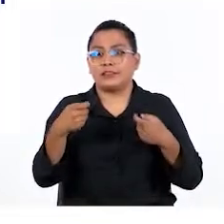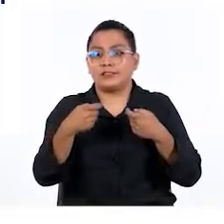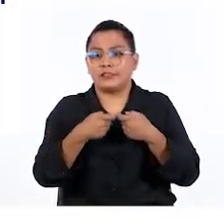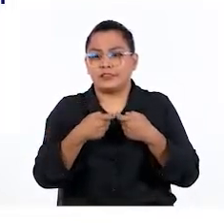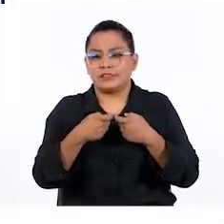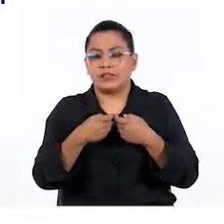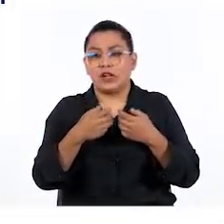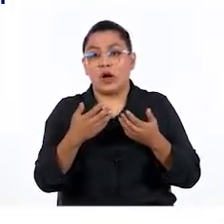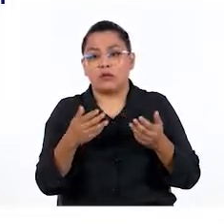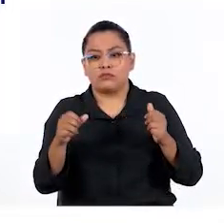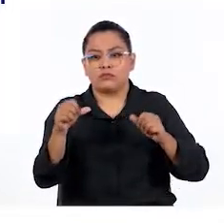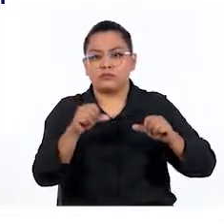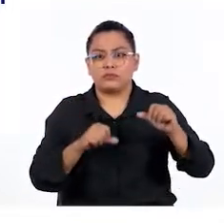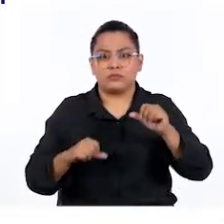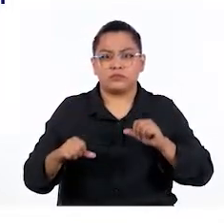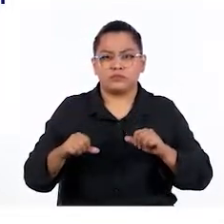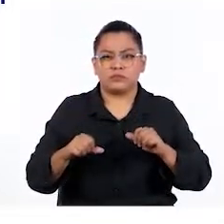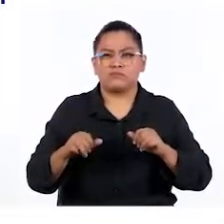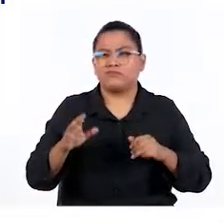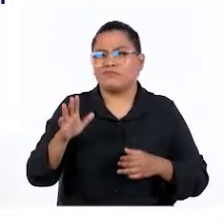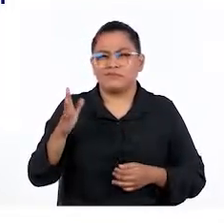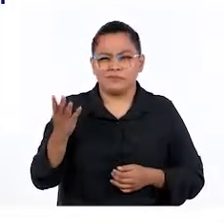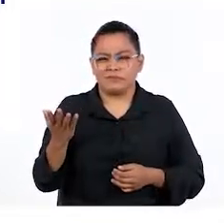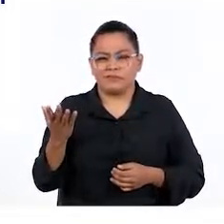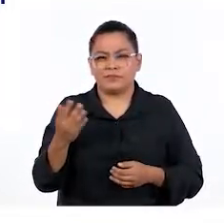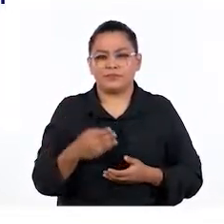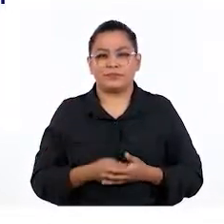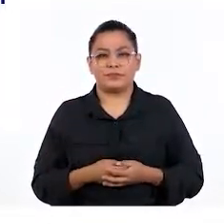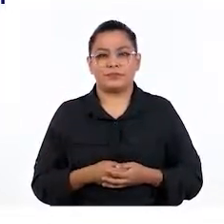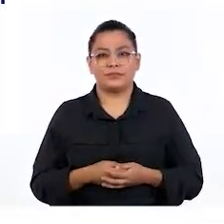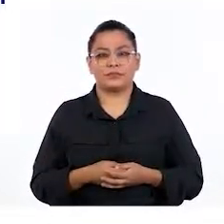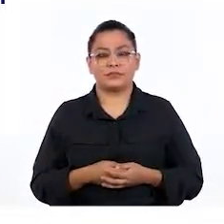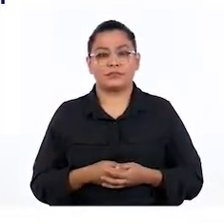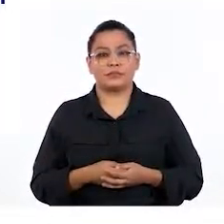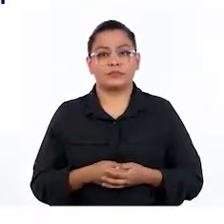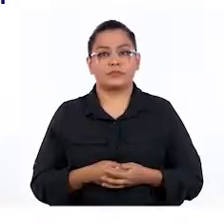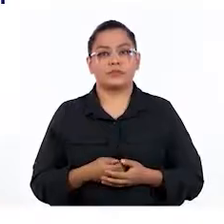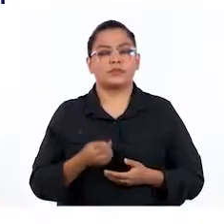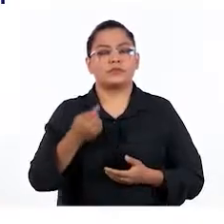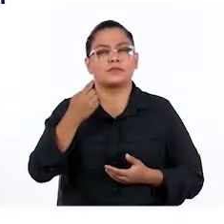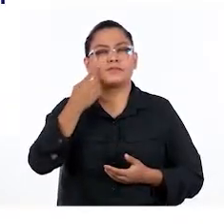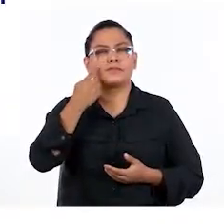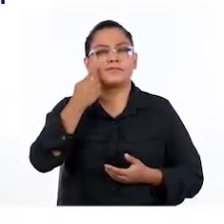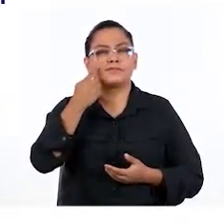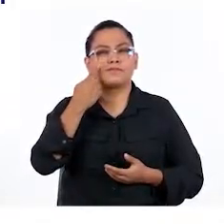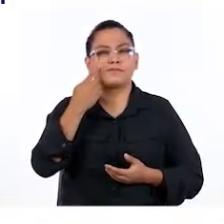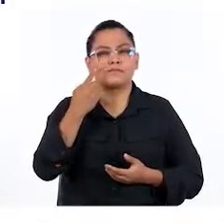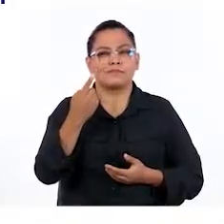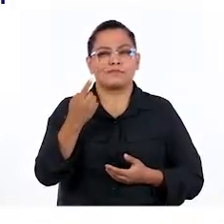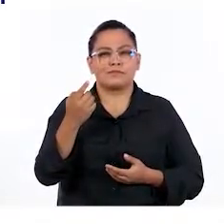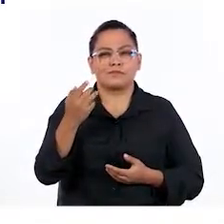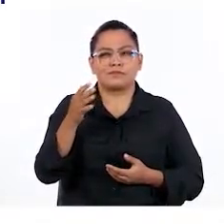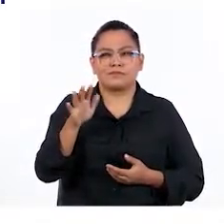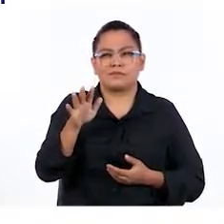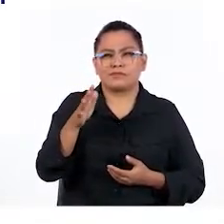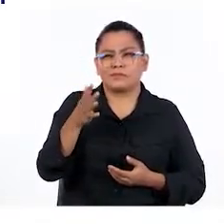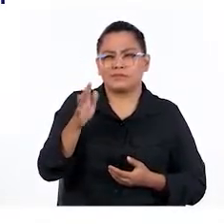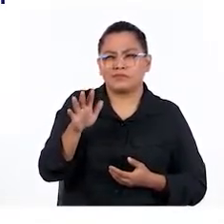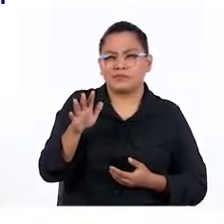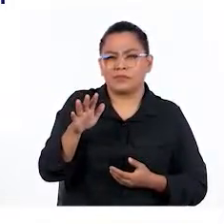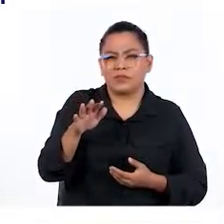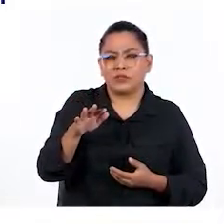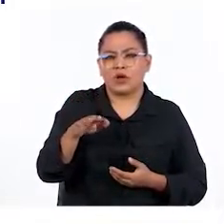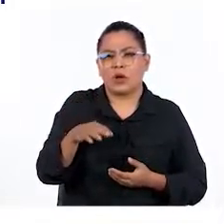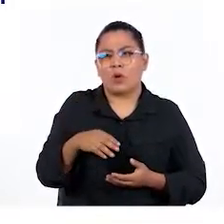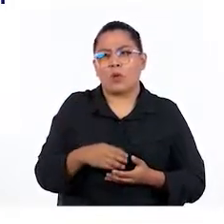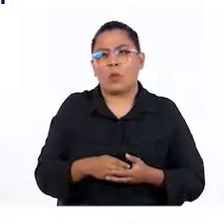gradientes químicos. Estos gradientes tienen que verlos como si fueran una ola o más